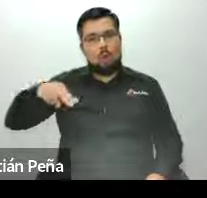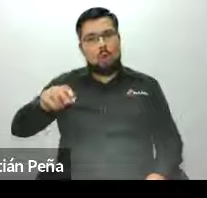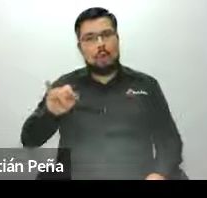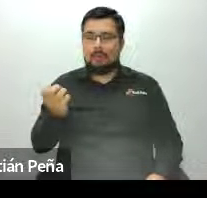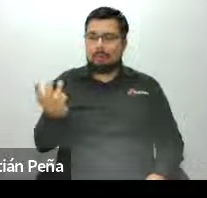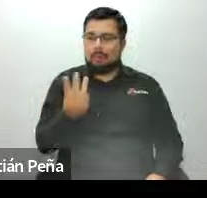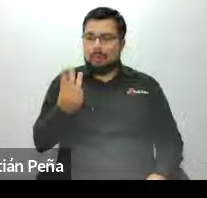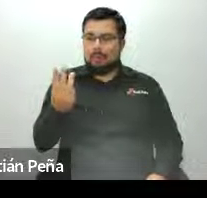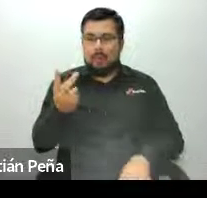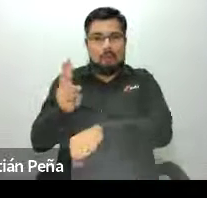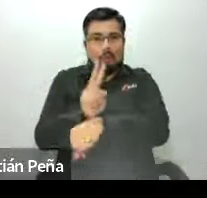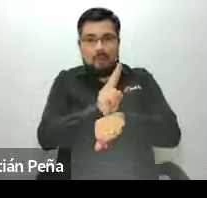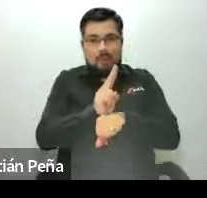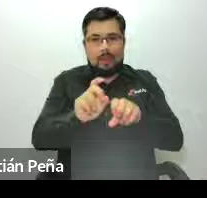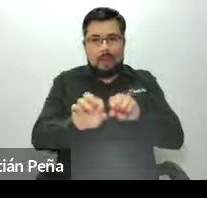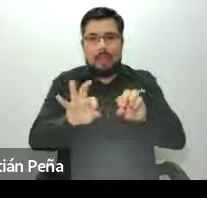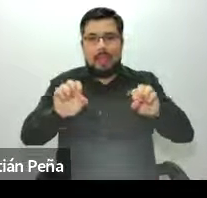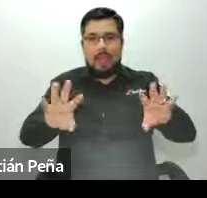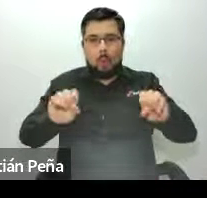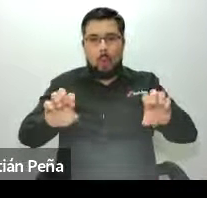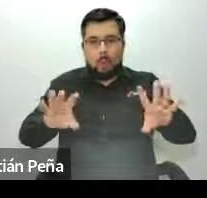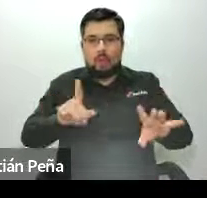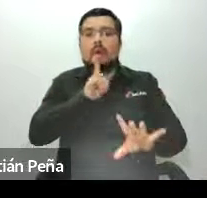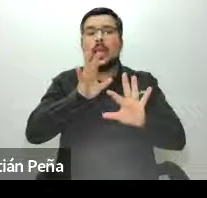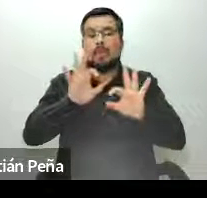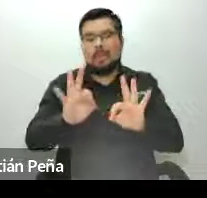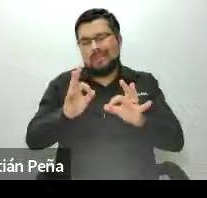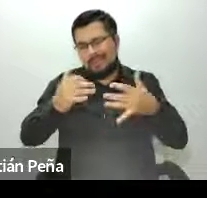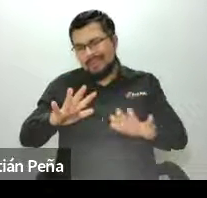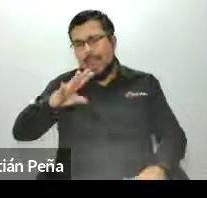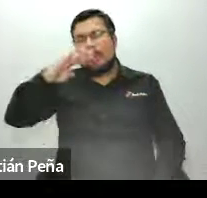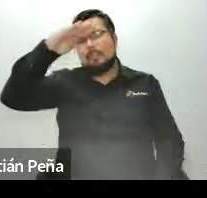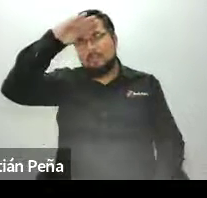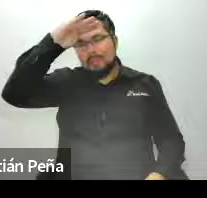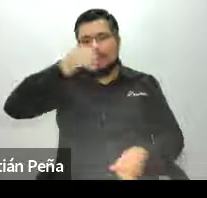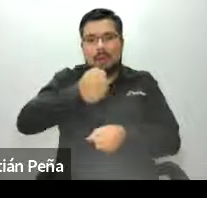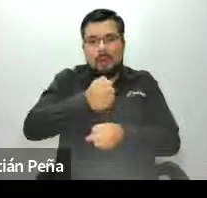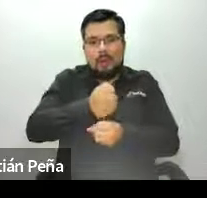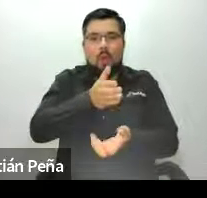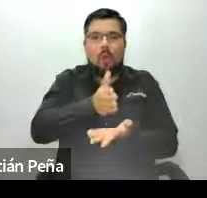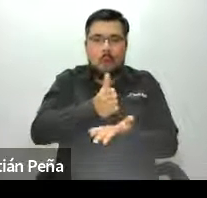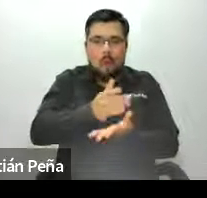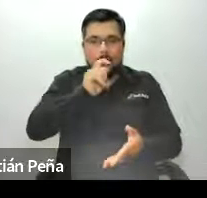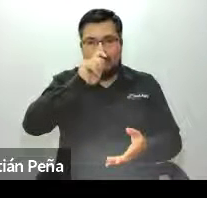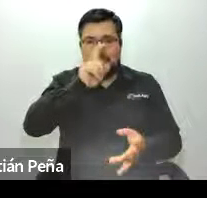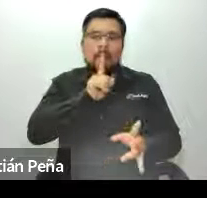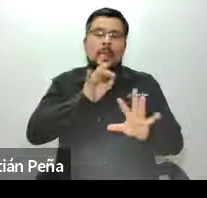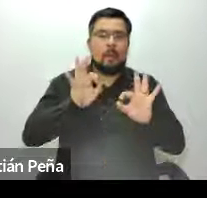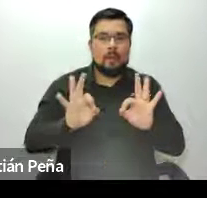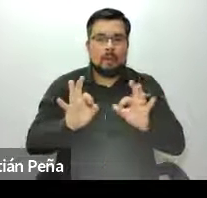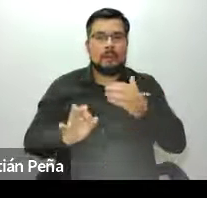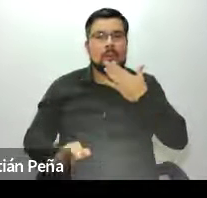tres profesoras de educación especial, tenemos experiencia, trabajo en escuela especial, ¿no es cierto? Y también